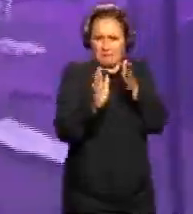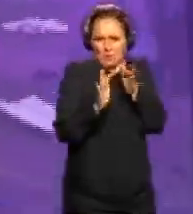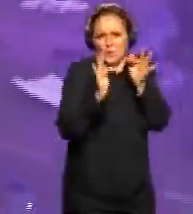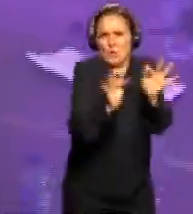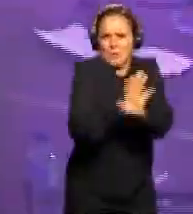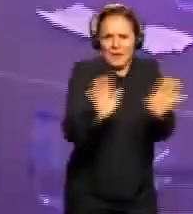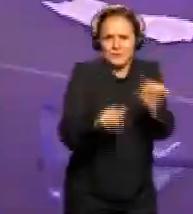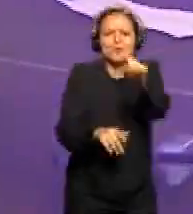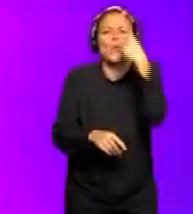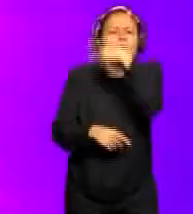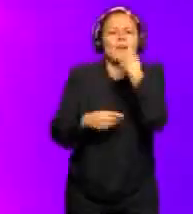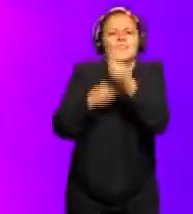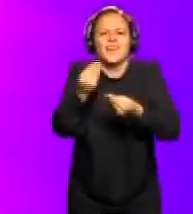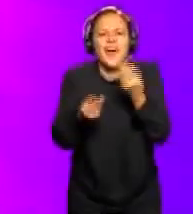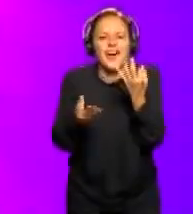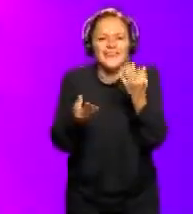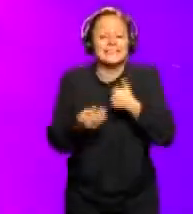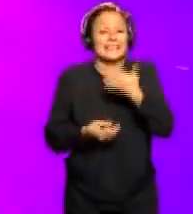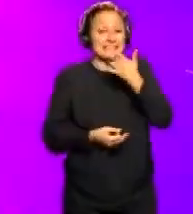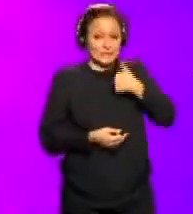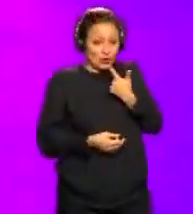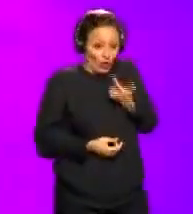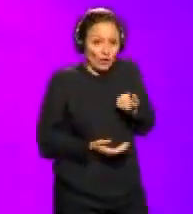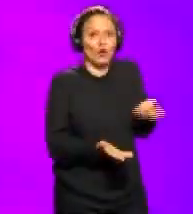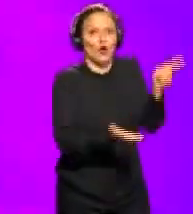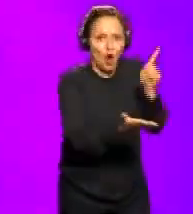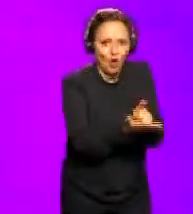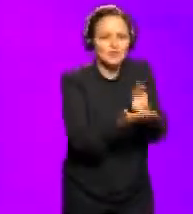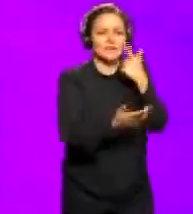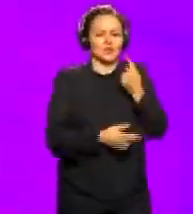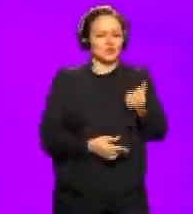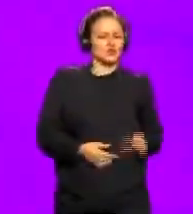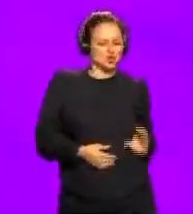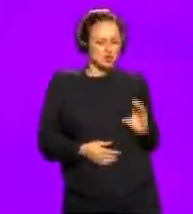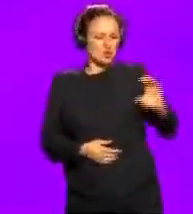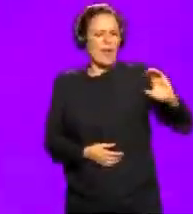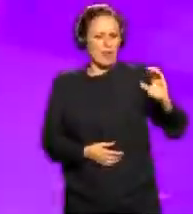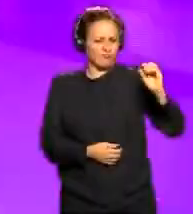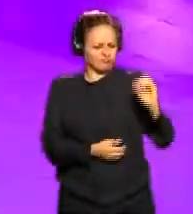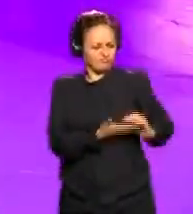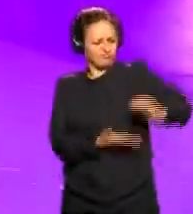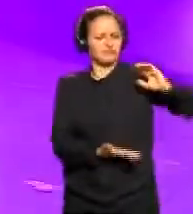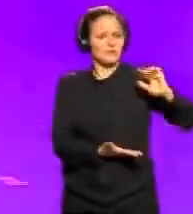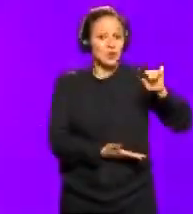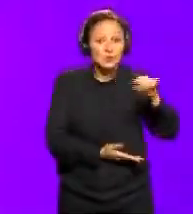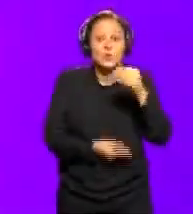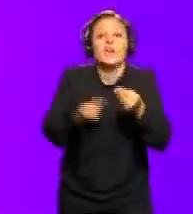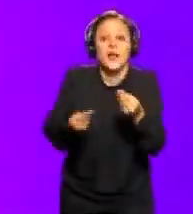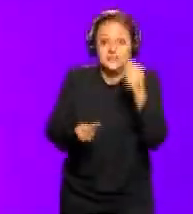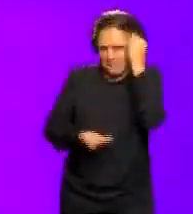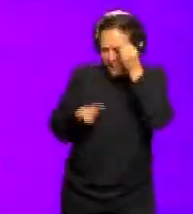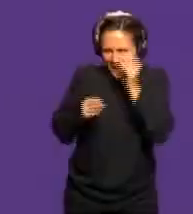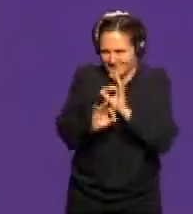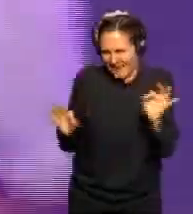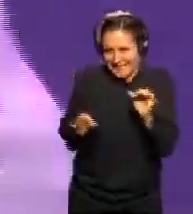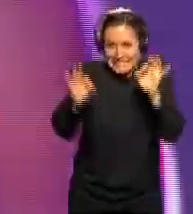quedarías? Si yo vuelvo y te repito que un sueldazo tú tendrás, ni lo pensarías.